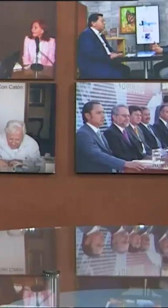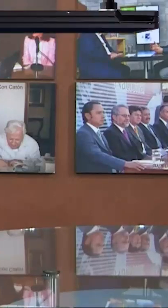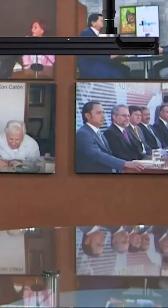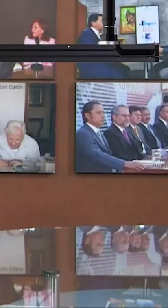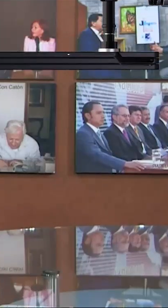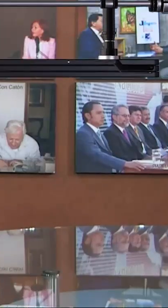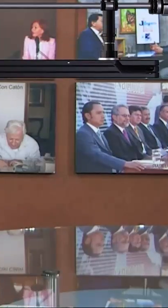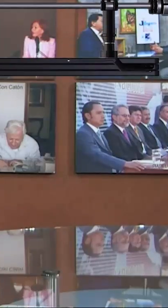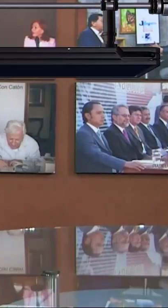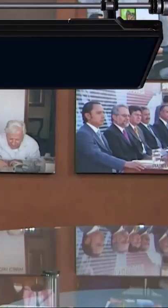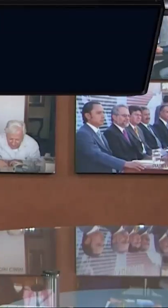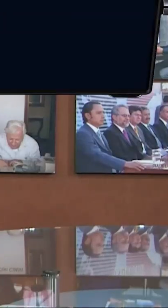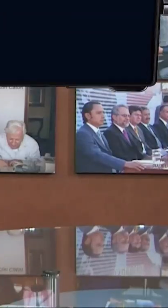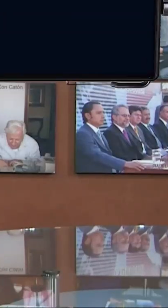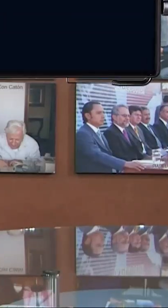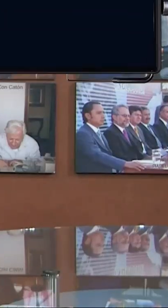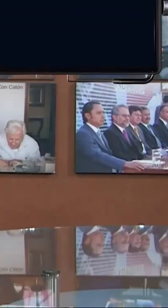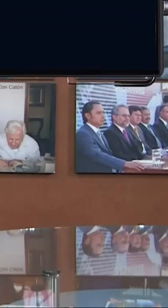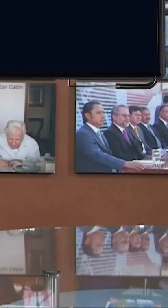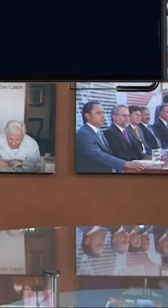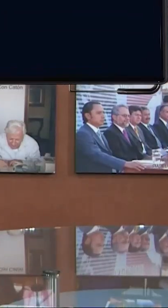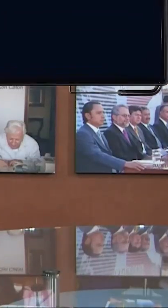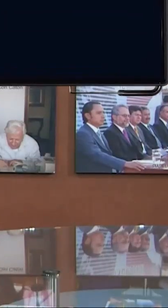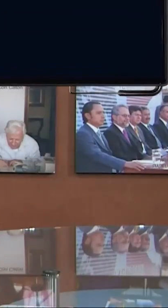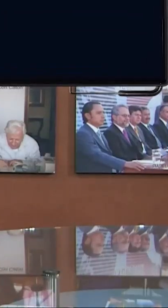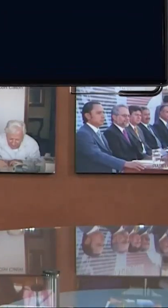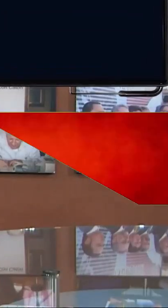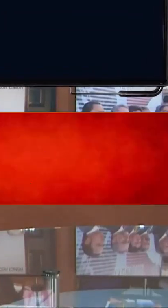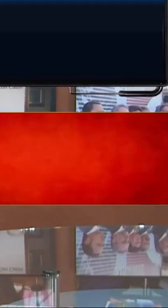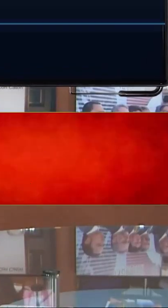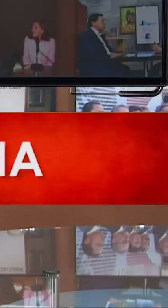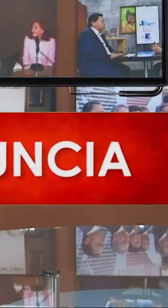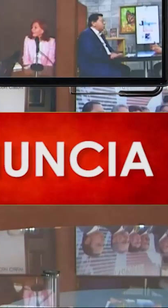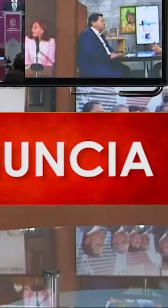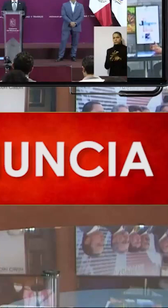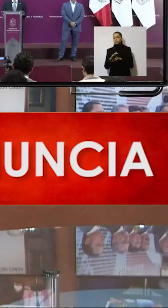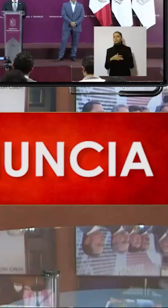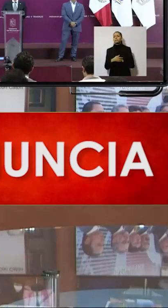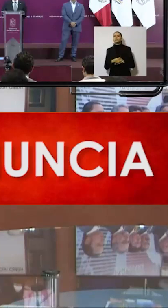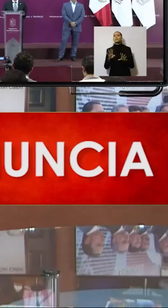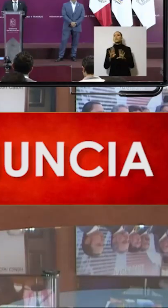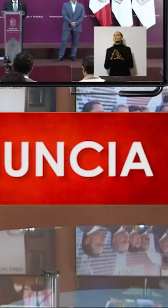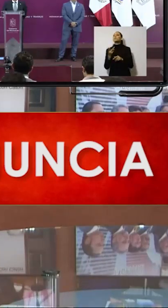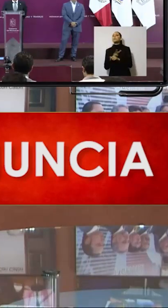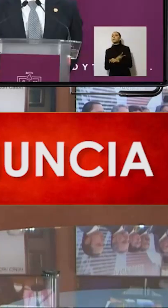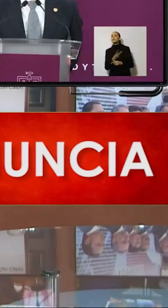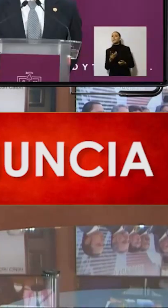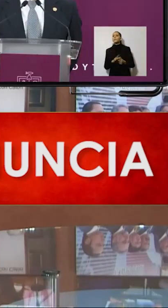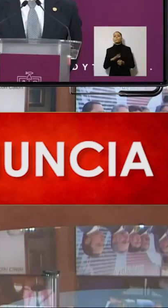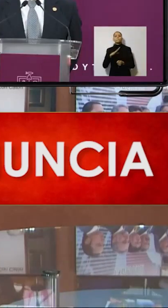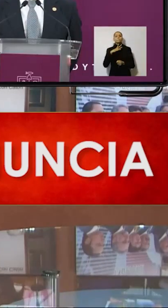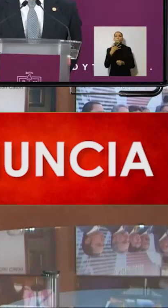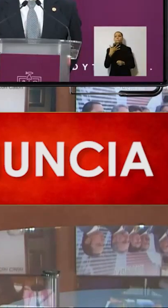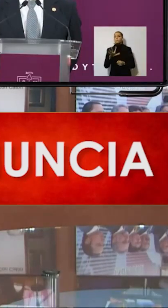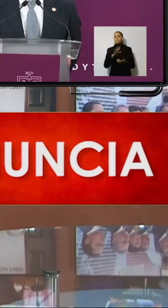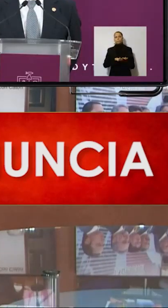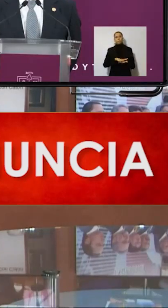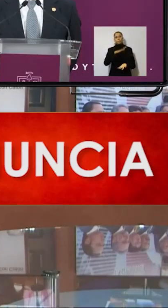Oiga, el fiscal general del estado, Adrián López Solís, en la rueda de prensa en la que participó el día de